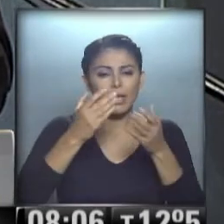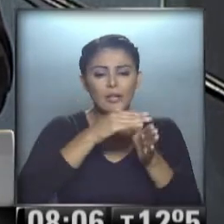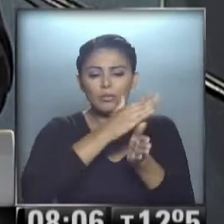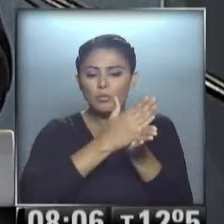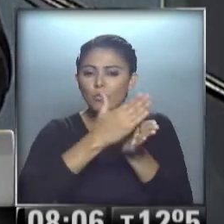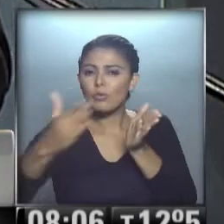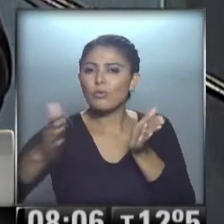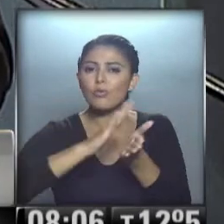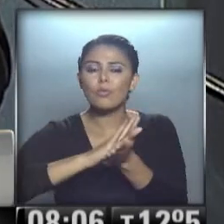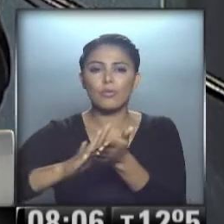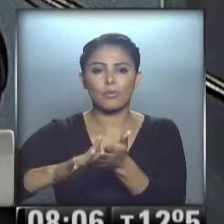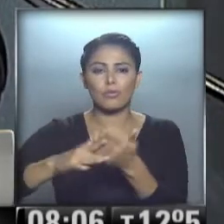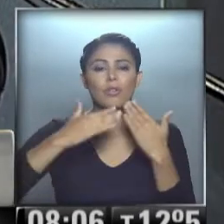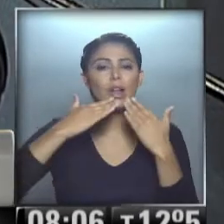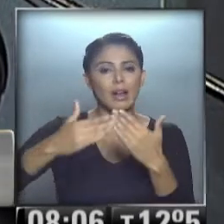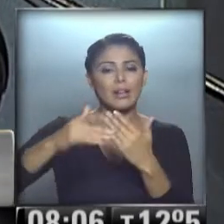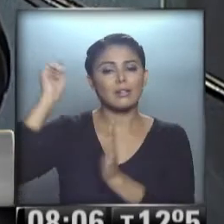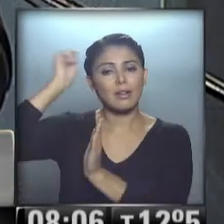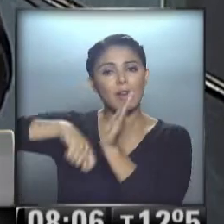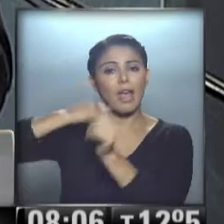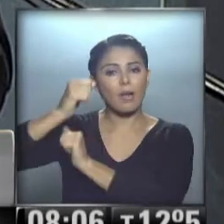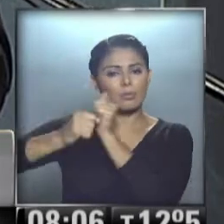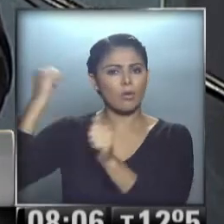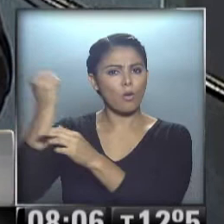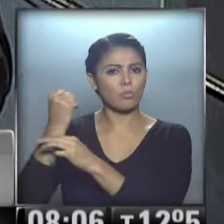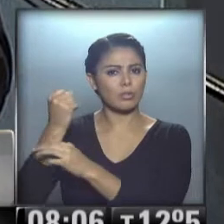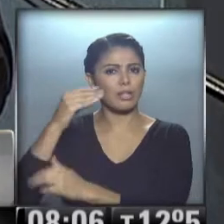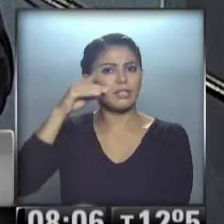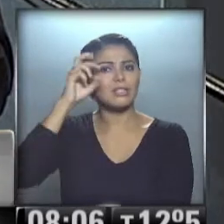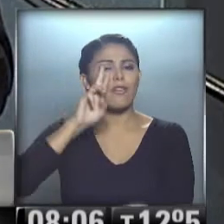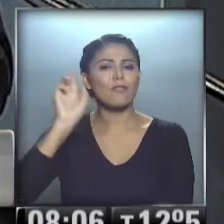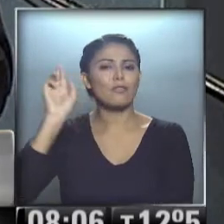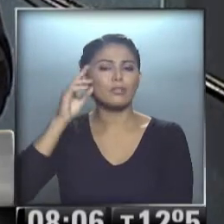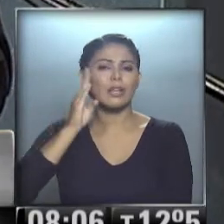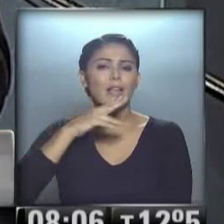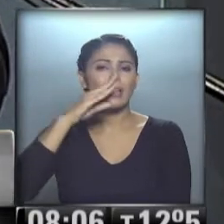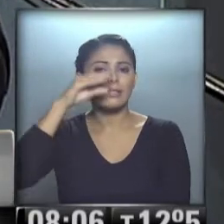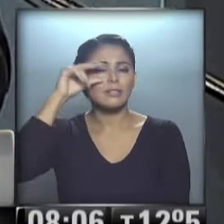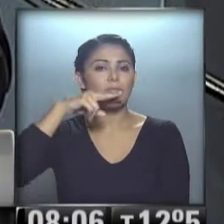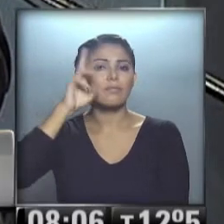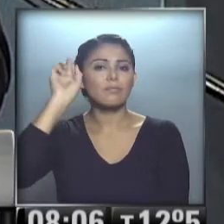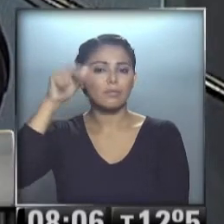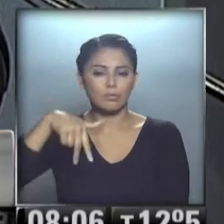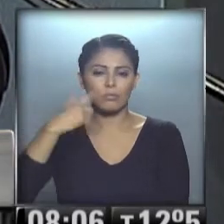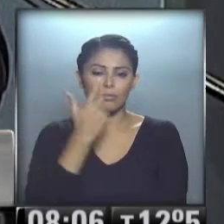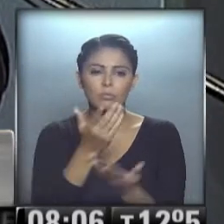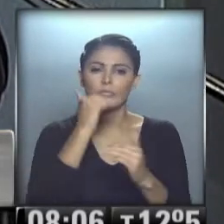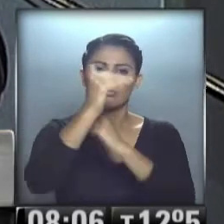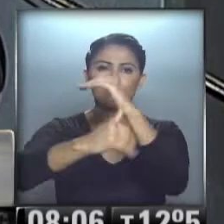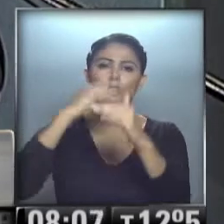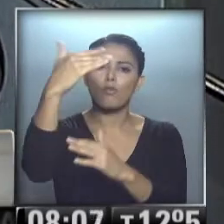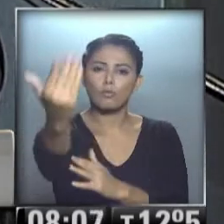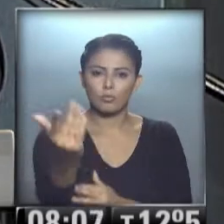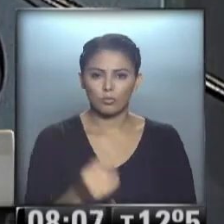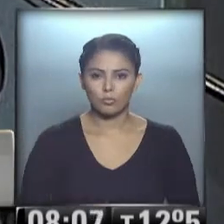en virtud de la importancia estratégica que tiene una firma como Chevron, ratifica las proyecciones de carácter potencial que